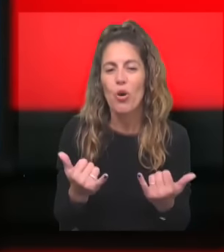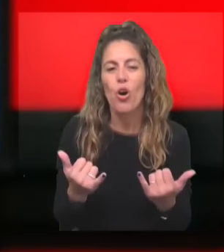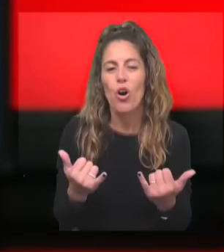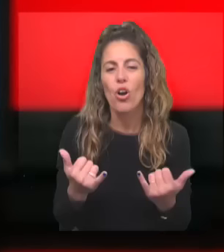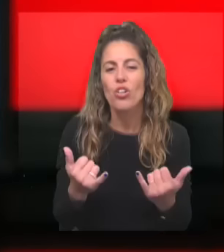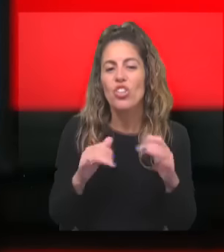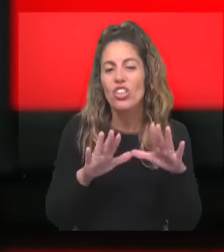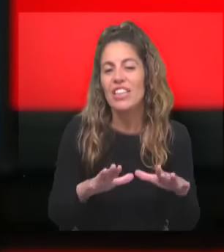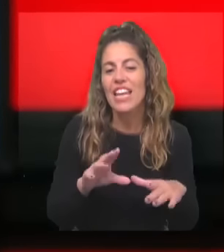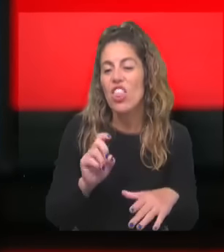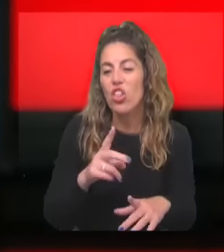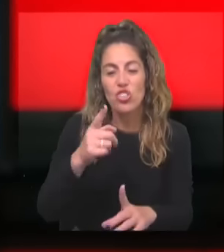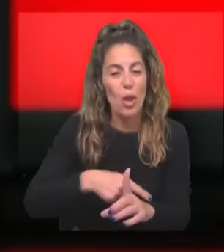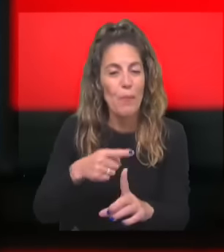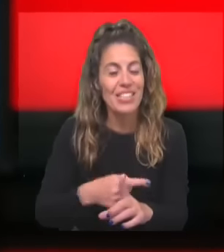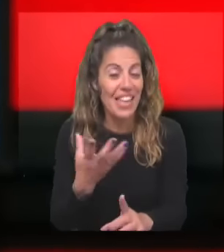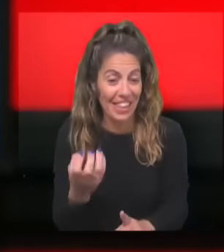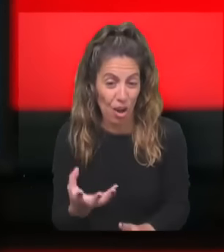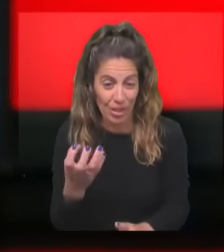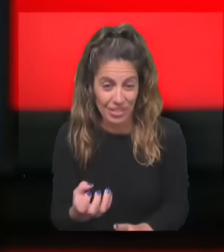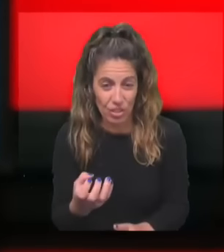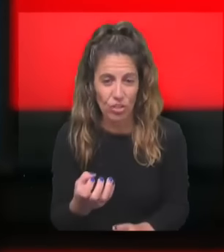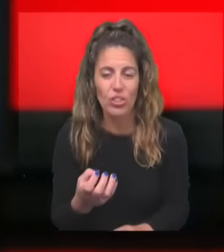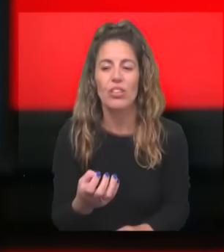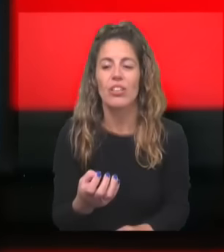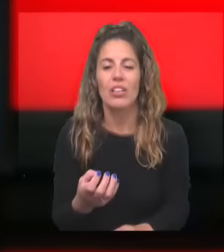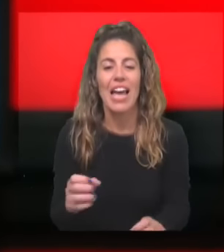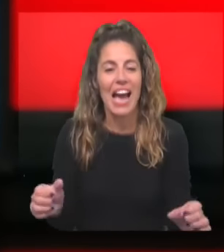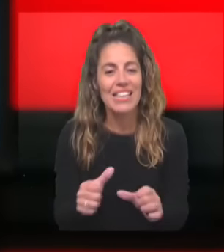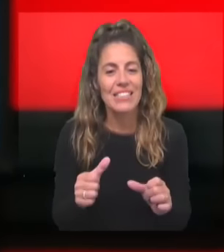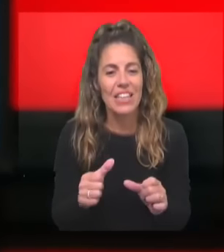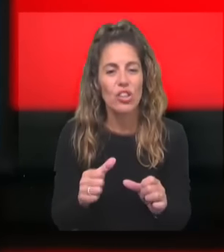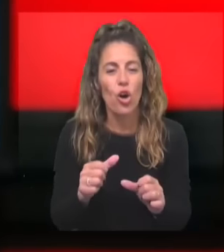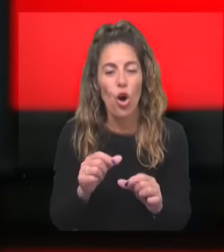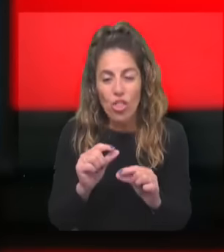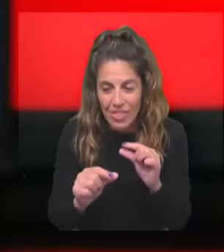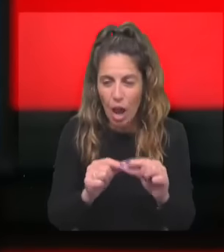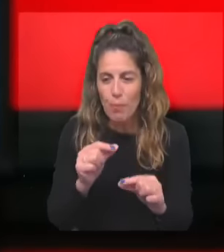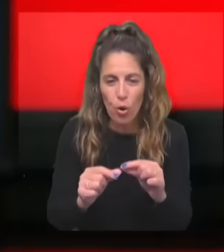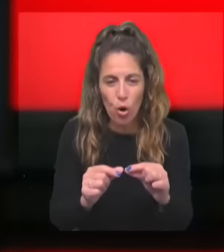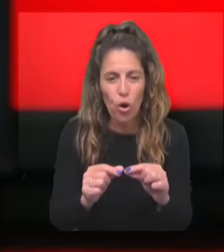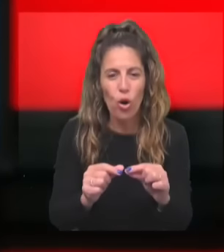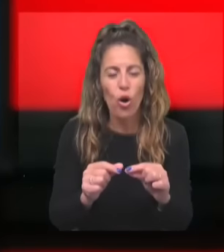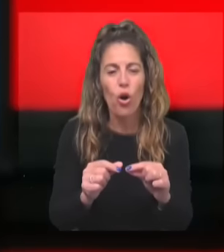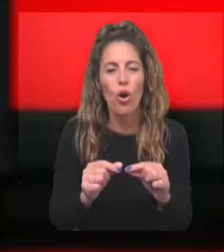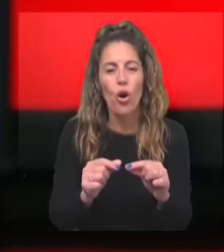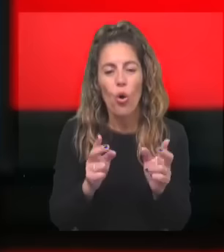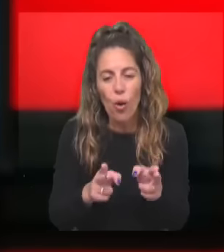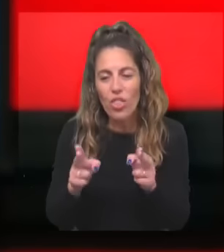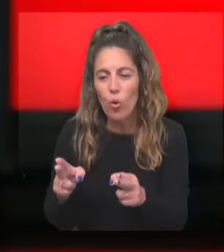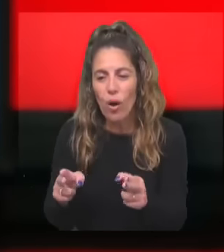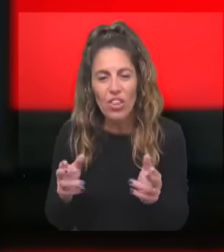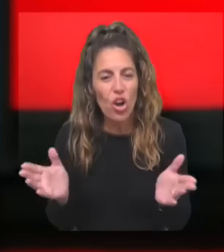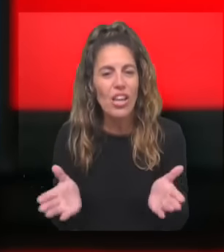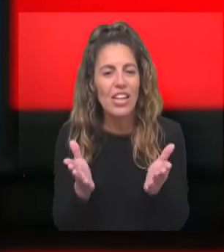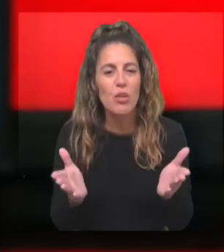Son 10, 12 meses de rodaje, digamos, así haciendo mano a mano, ¿no? Cuadro a cuadro, la animación de cada uno de